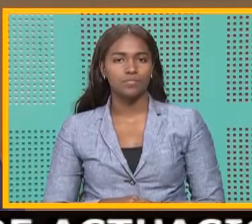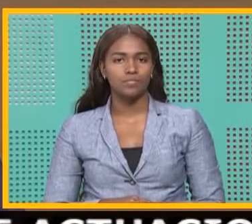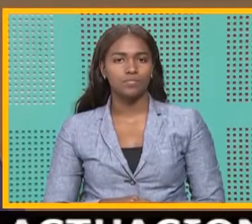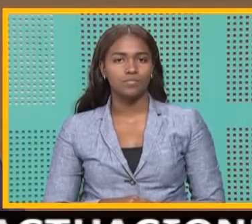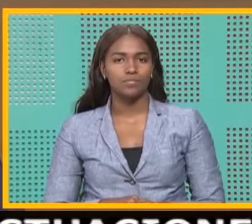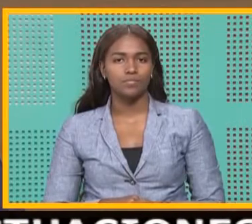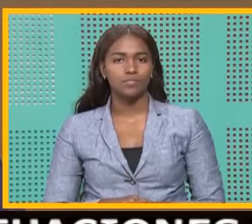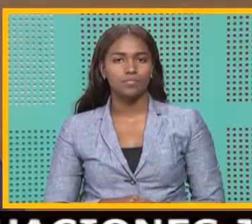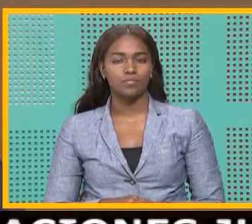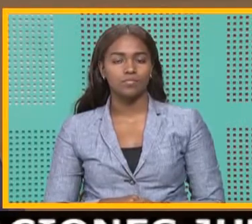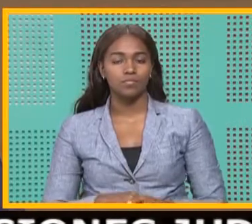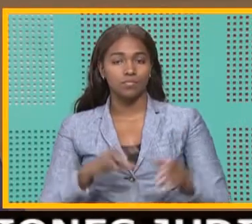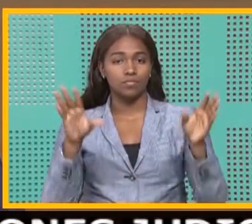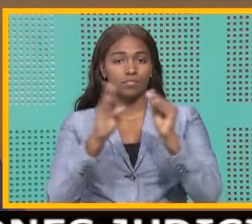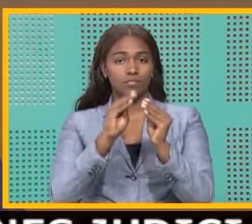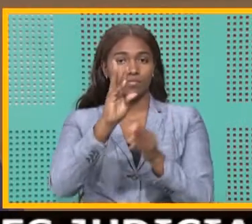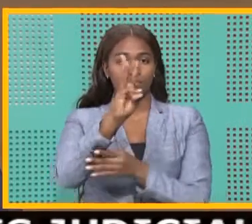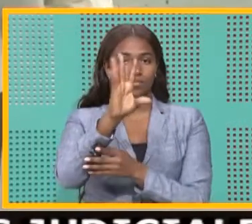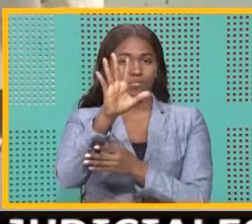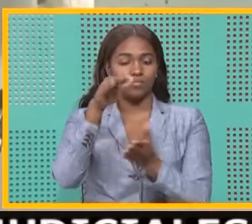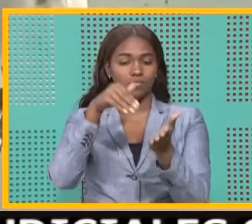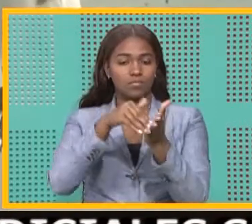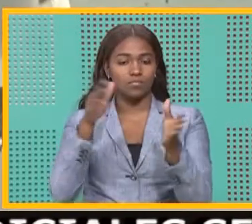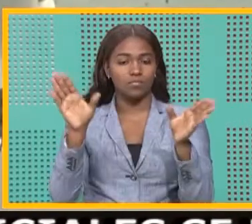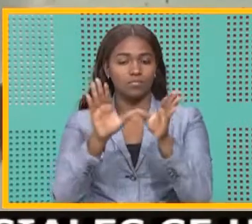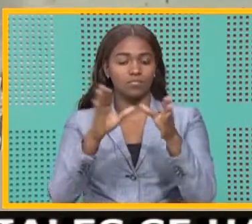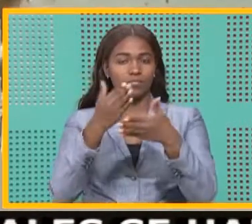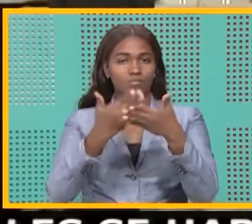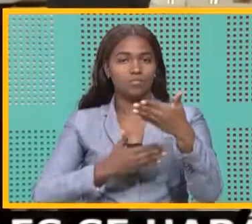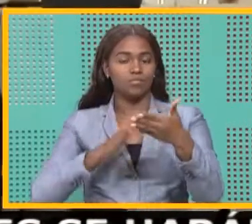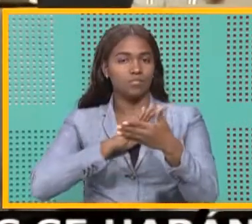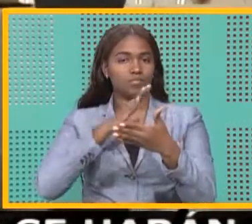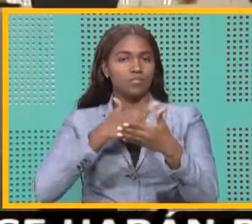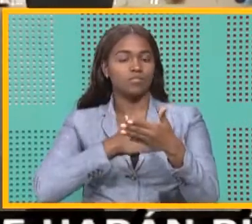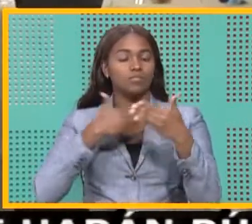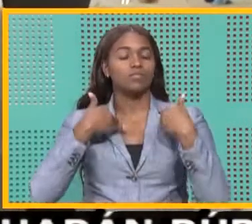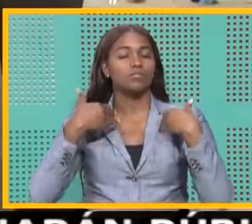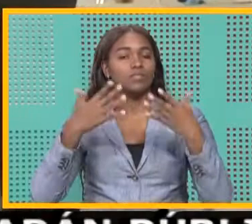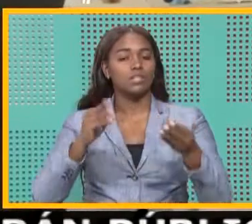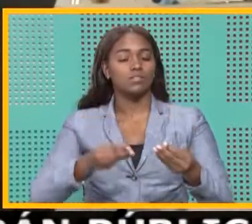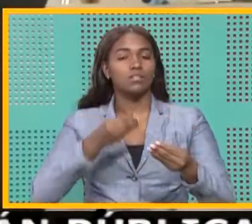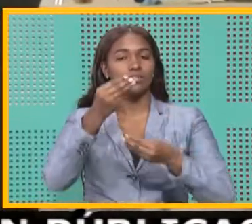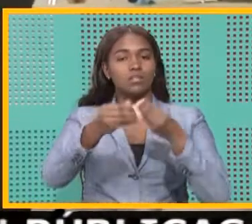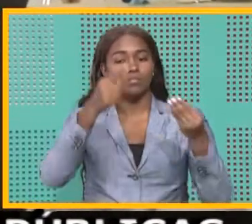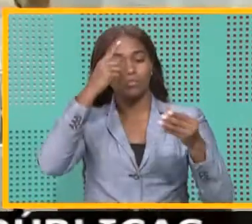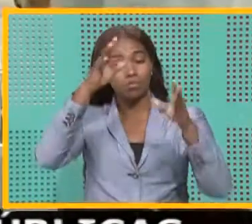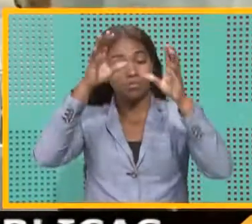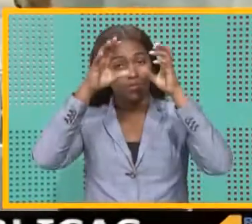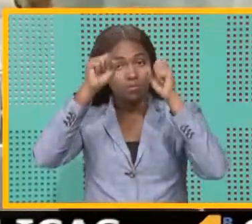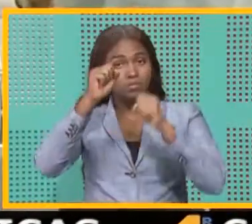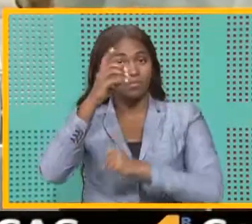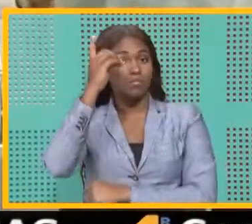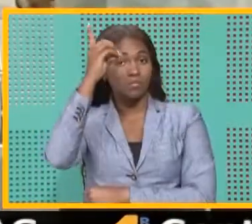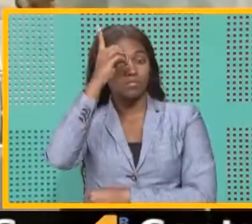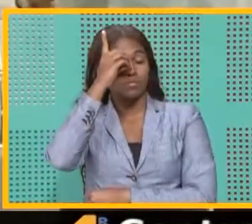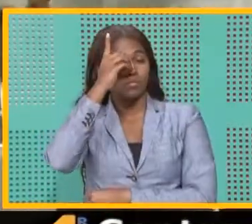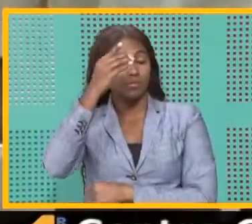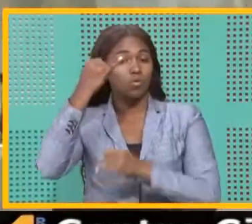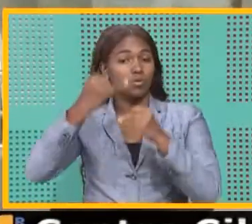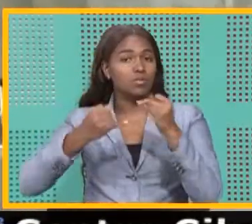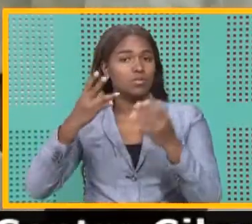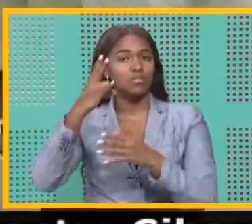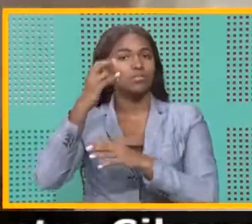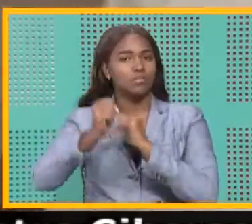Amigos, y más de 65 mil títulos de propiedad han sido entregados por el mandatario Danilo Medina en los